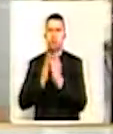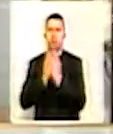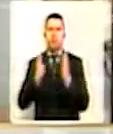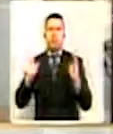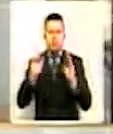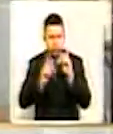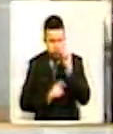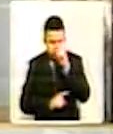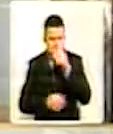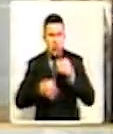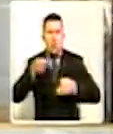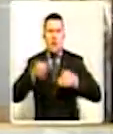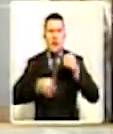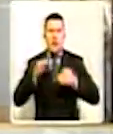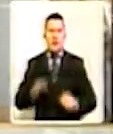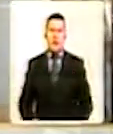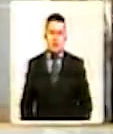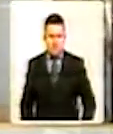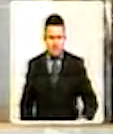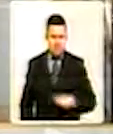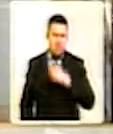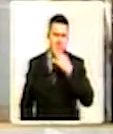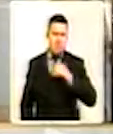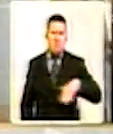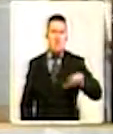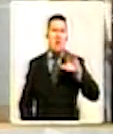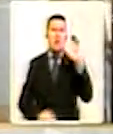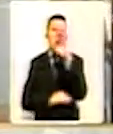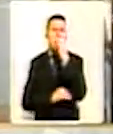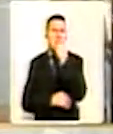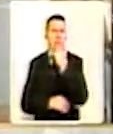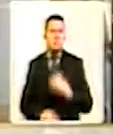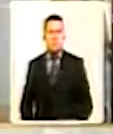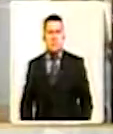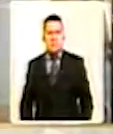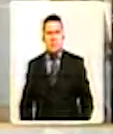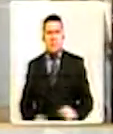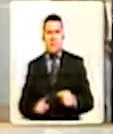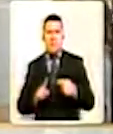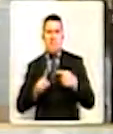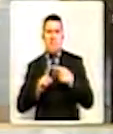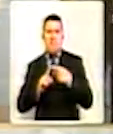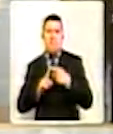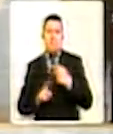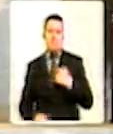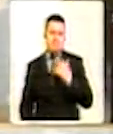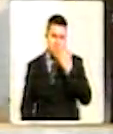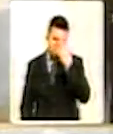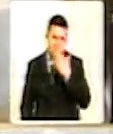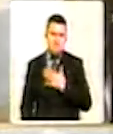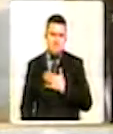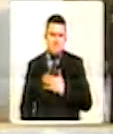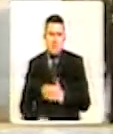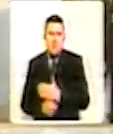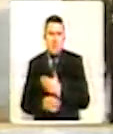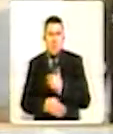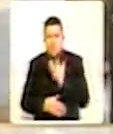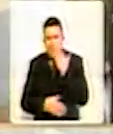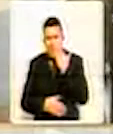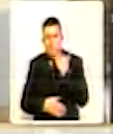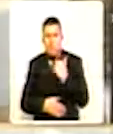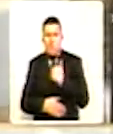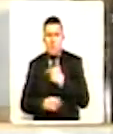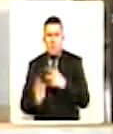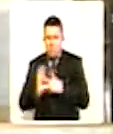la puerta de las reflexiones jurídicas sobre la realidad del país. Primero, porque me tocó